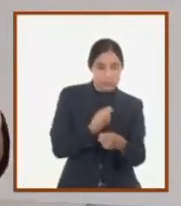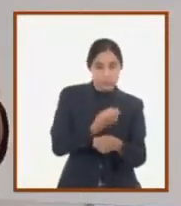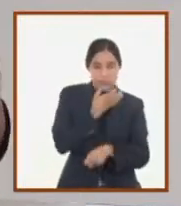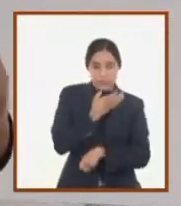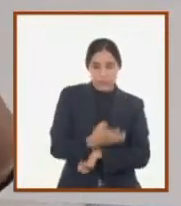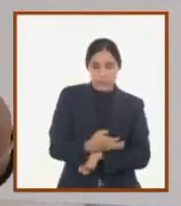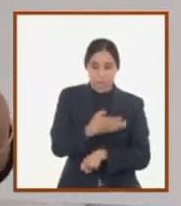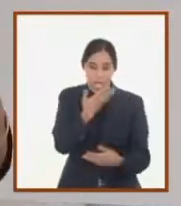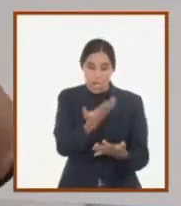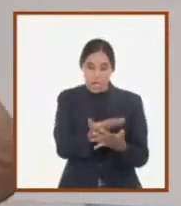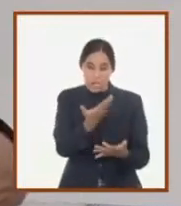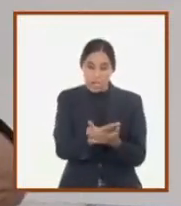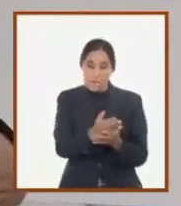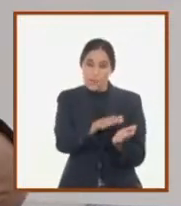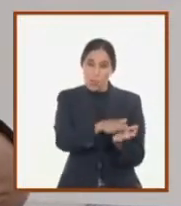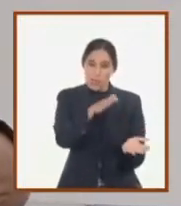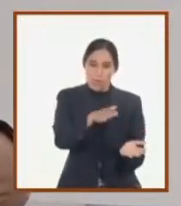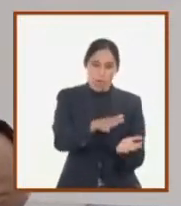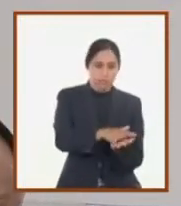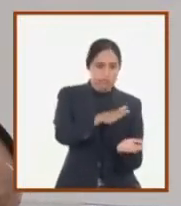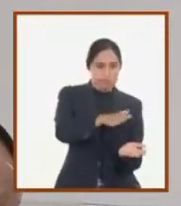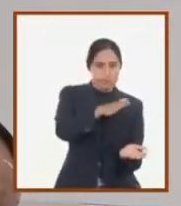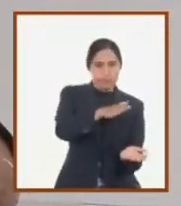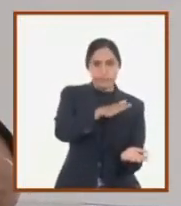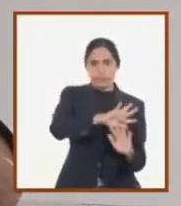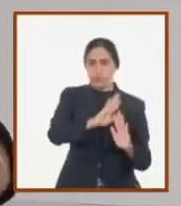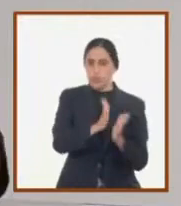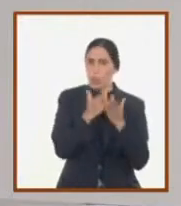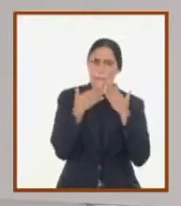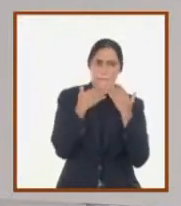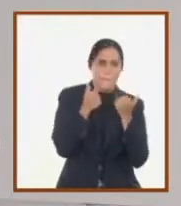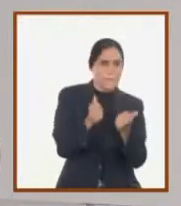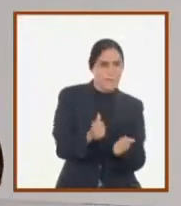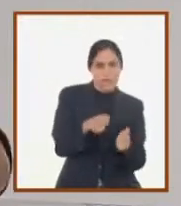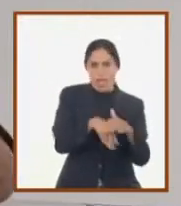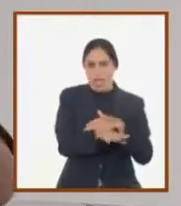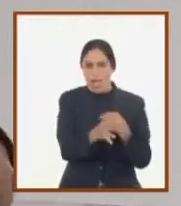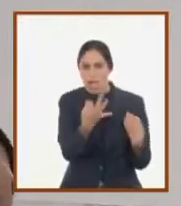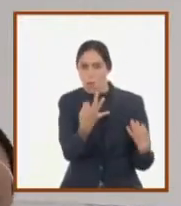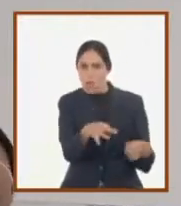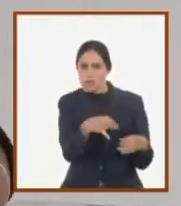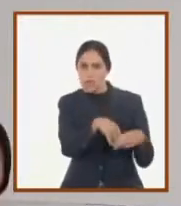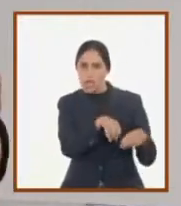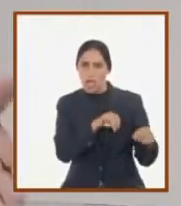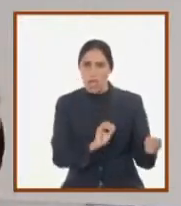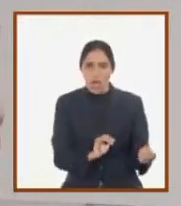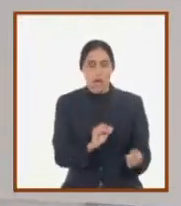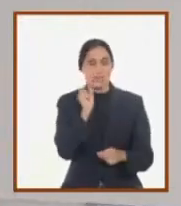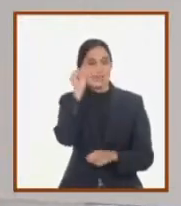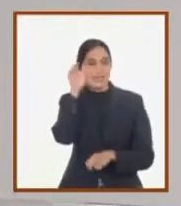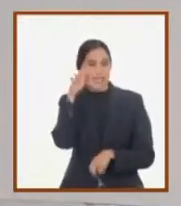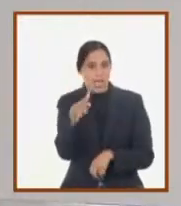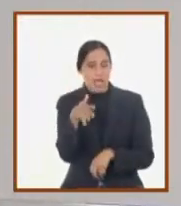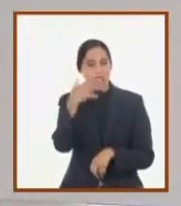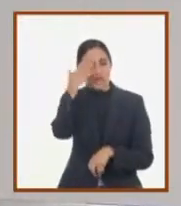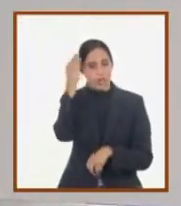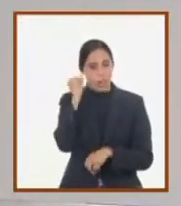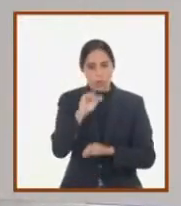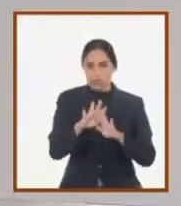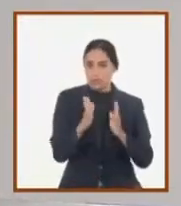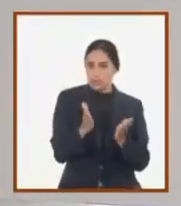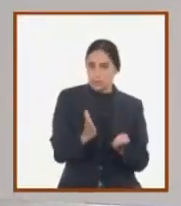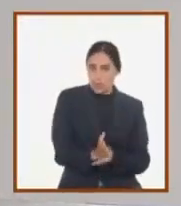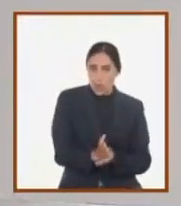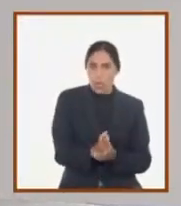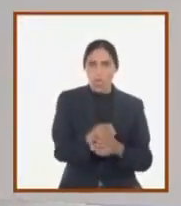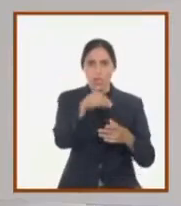Castro Ruz tenemos una colección de Raúl Castro Ruz también está el fondo de Celia que está inscrito en la en el